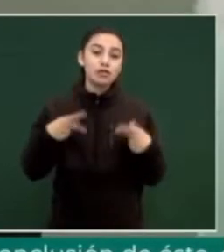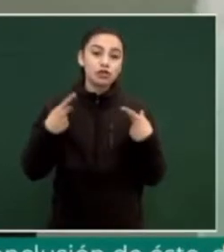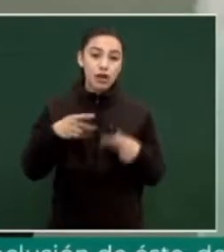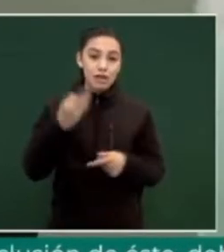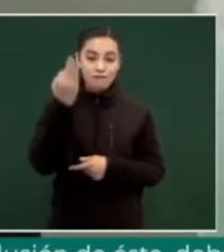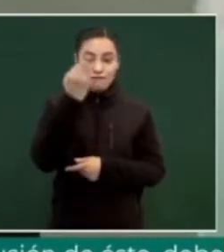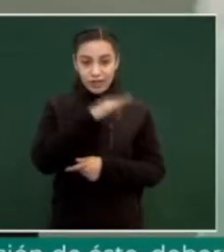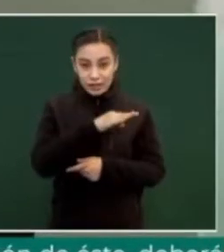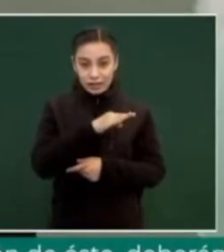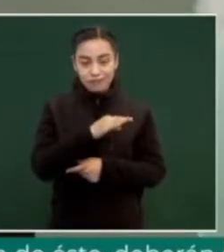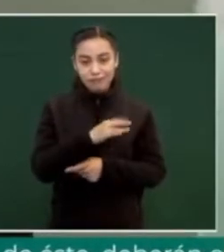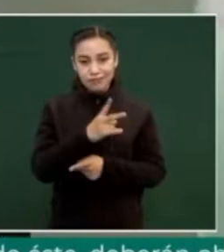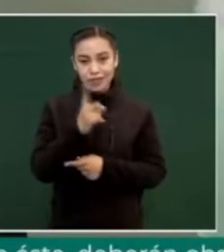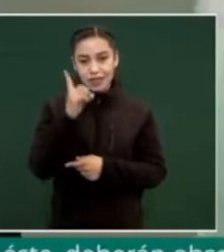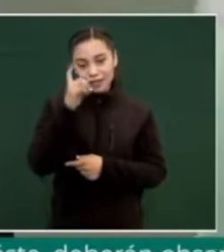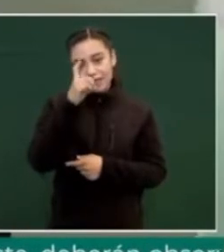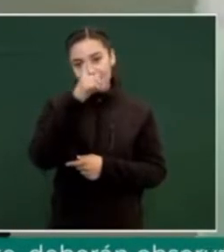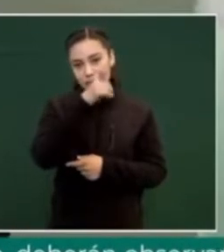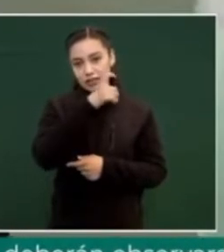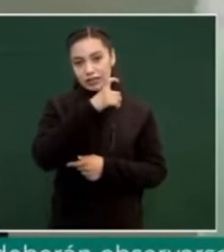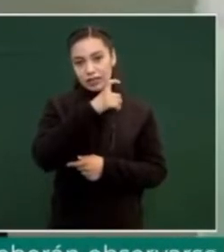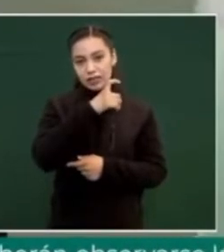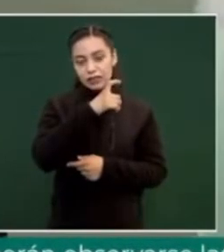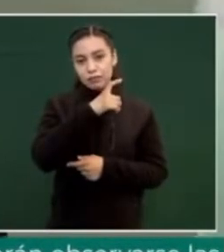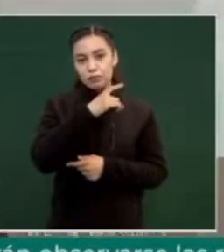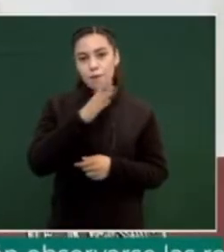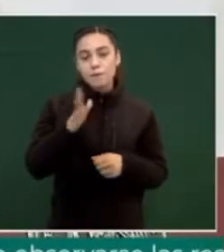a sus ideales a sus principios